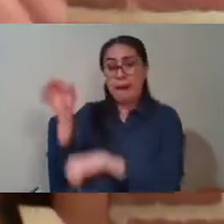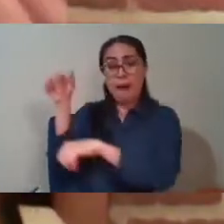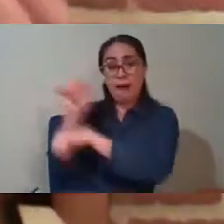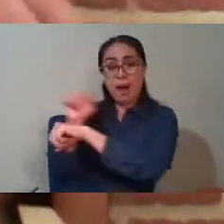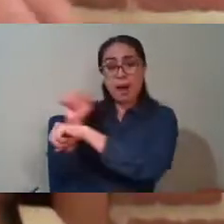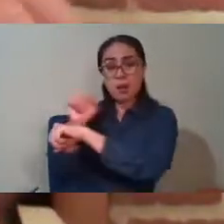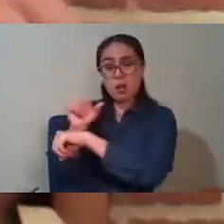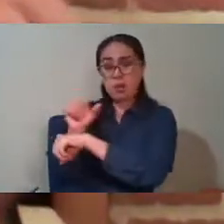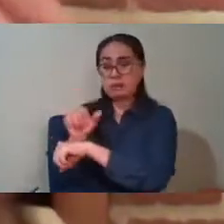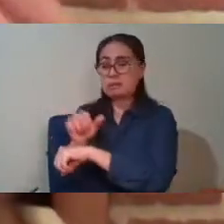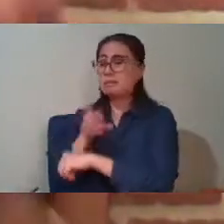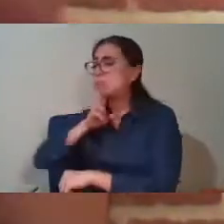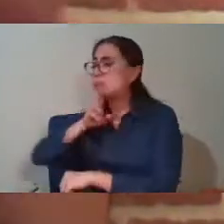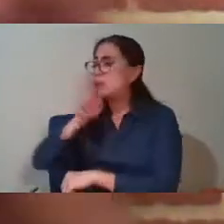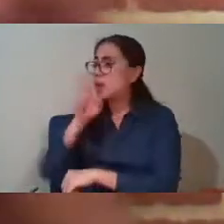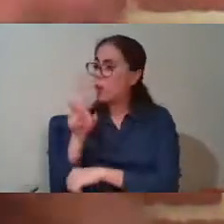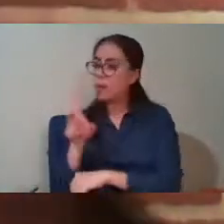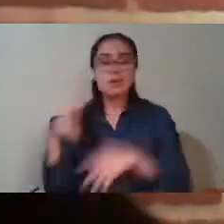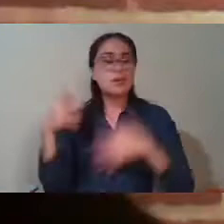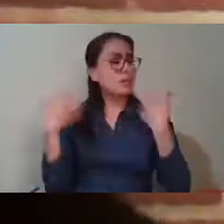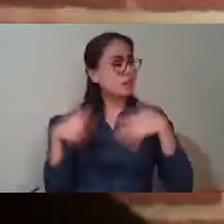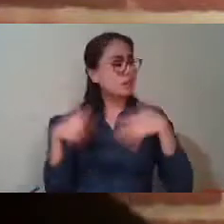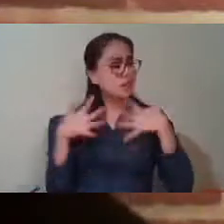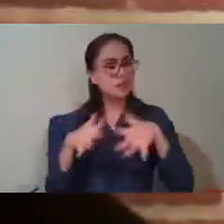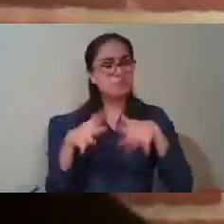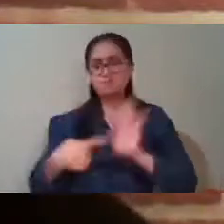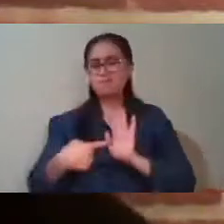los detalles con los que logra expresarlo.